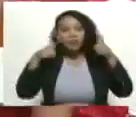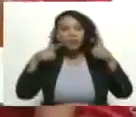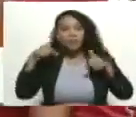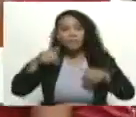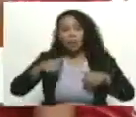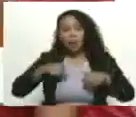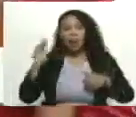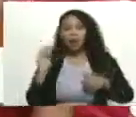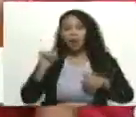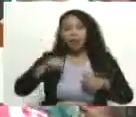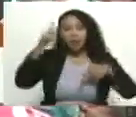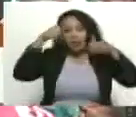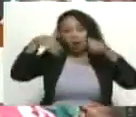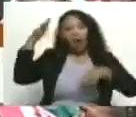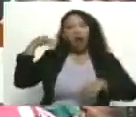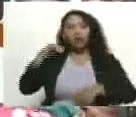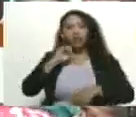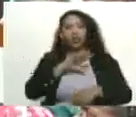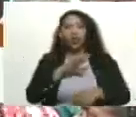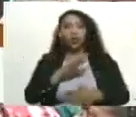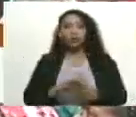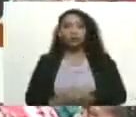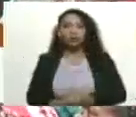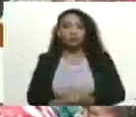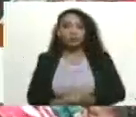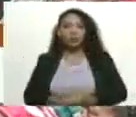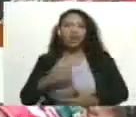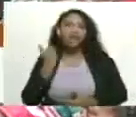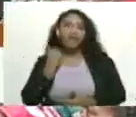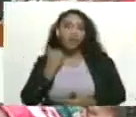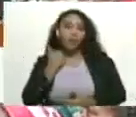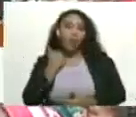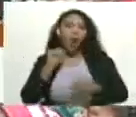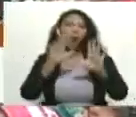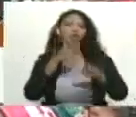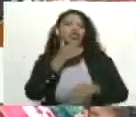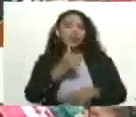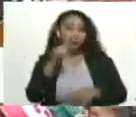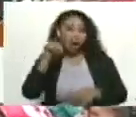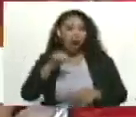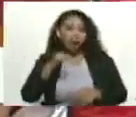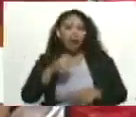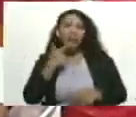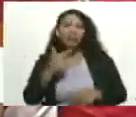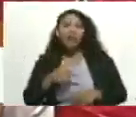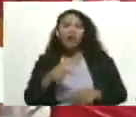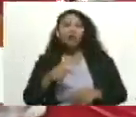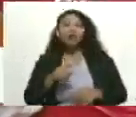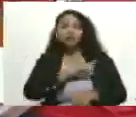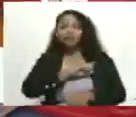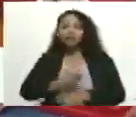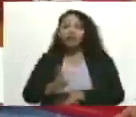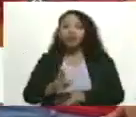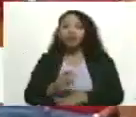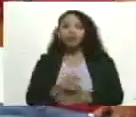vino para acá cuando en su enfermedad, aquel 8 de diciembre, ¿qué nos dijo? Nos dio una orden.